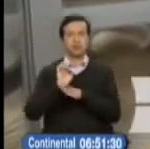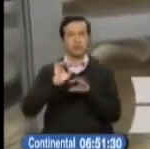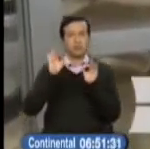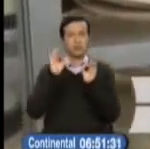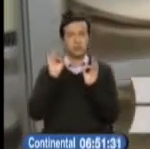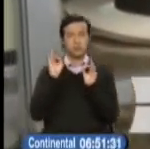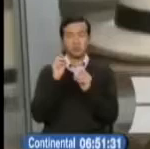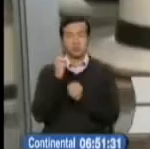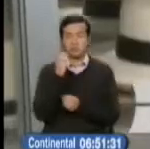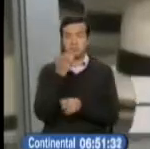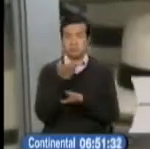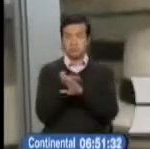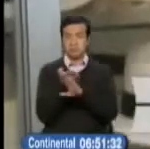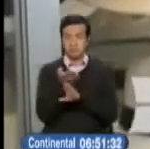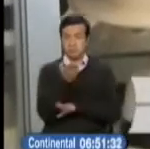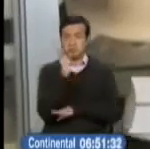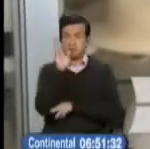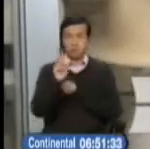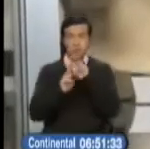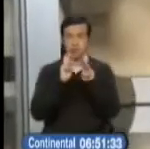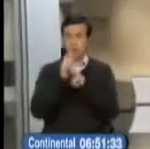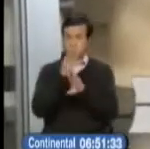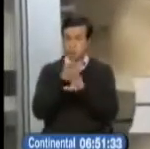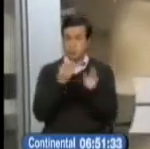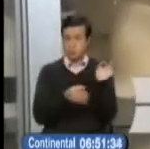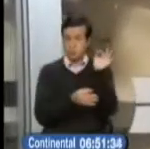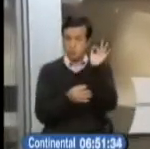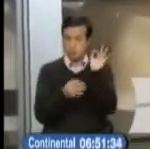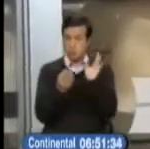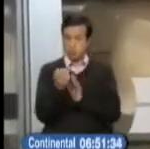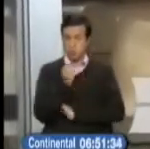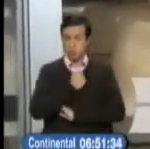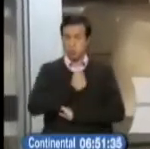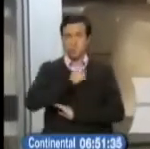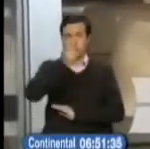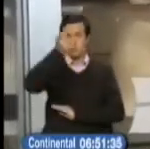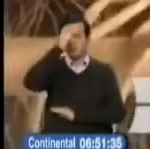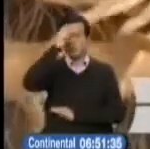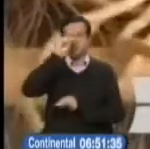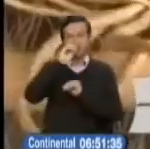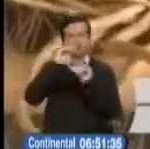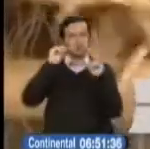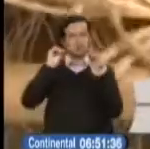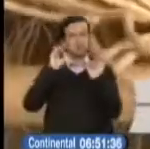poderlo brindar y enseñar al mundo entero que nosotros tenemos un sombrero de calidad.